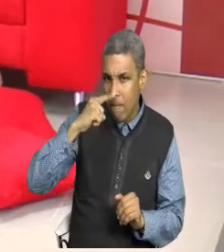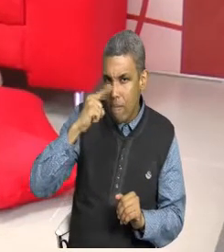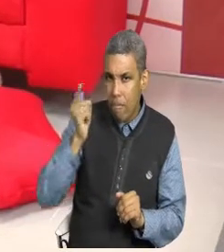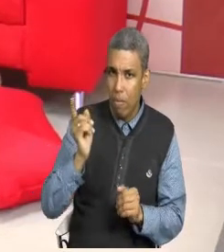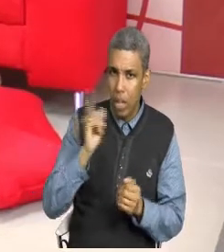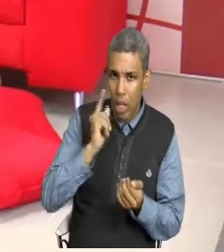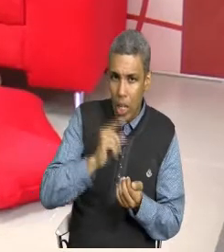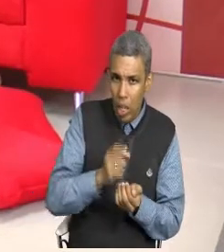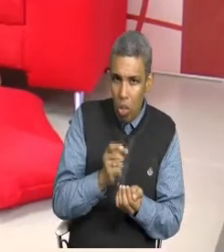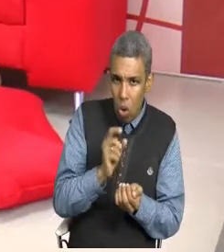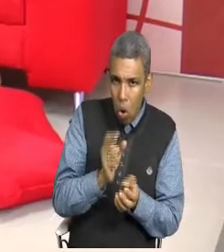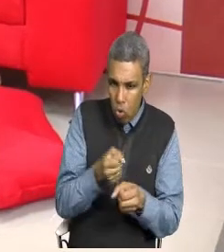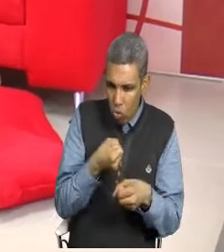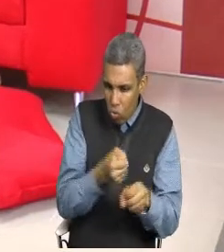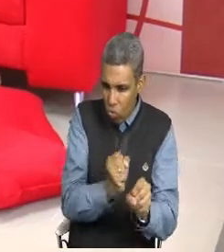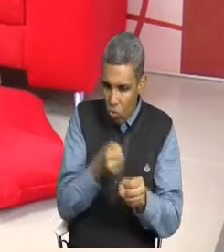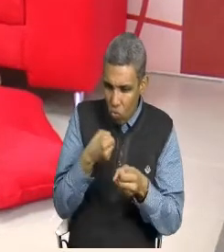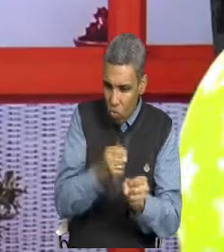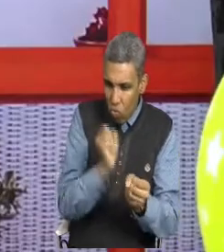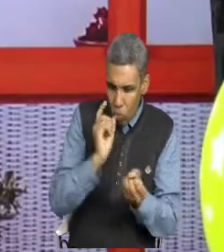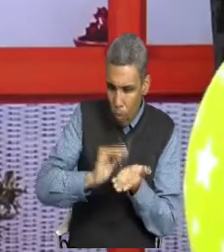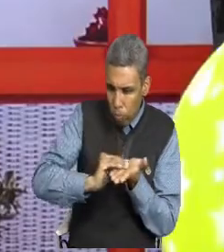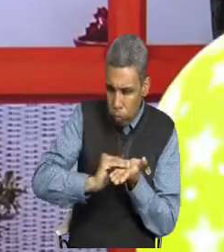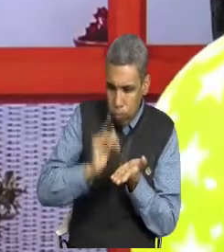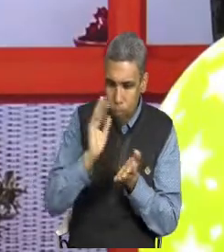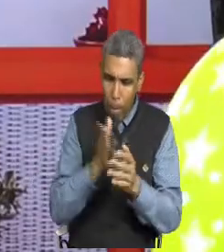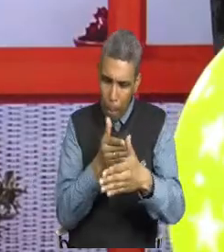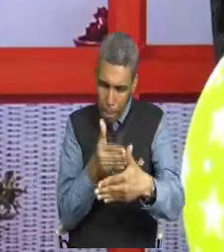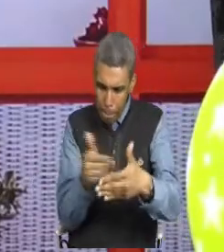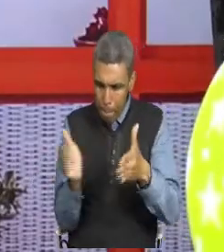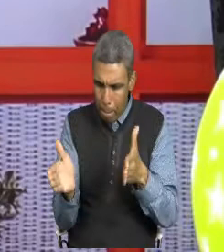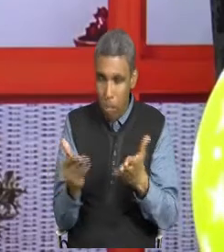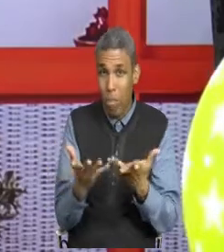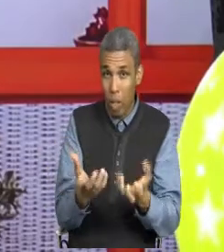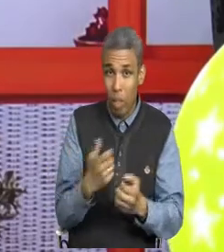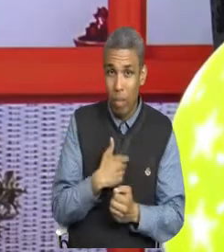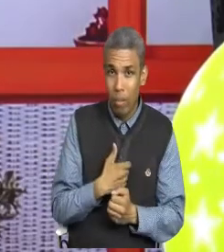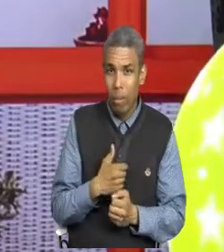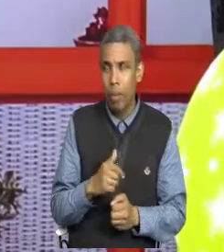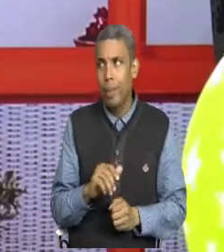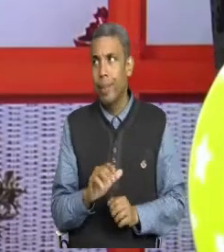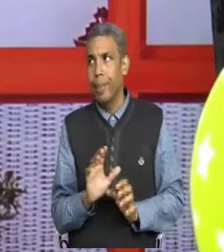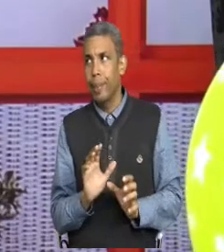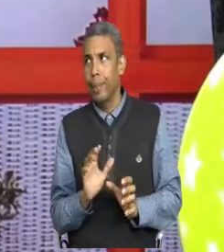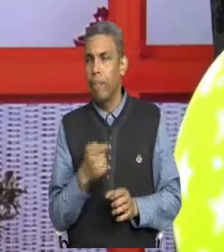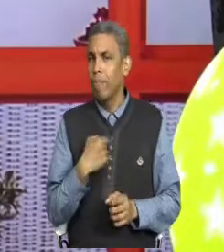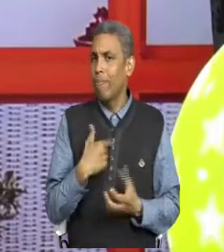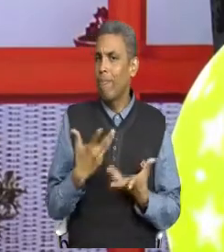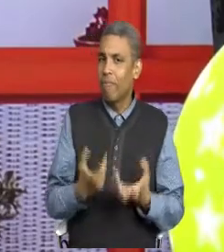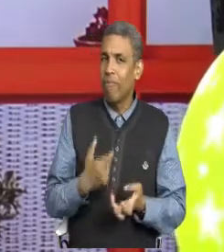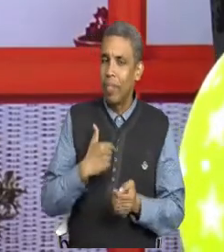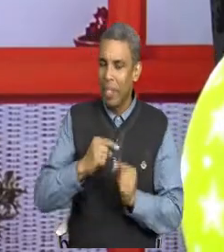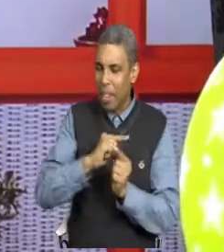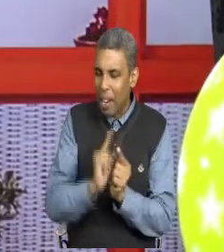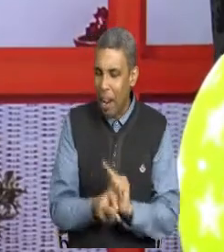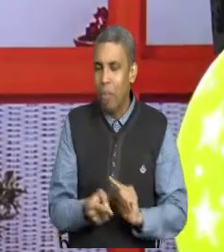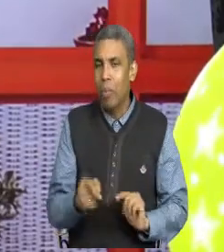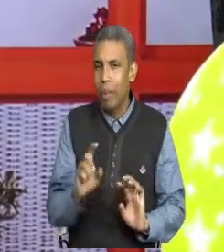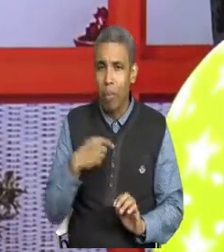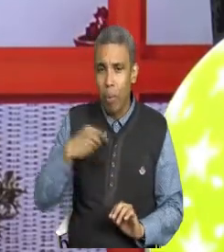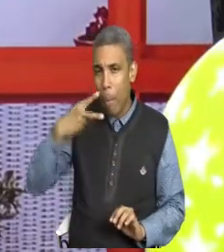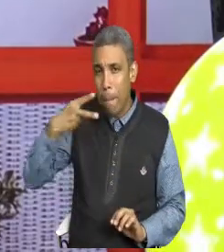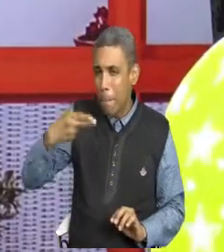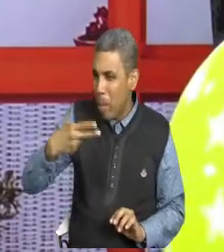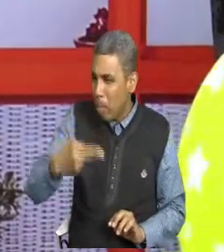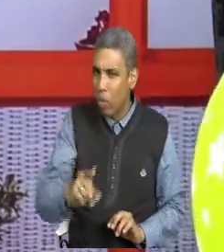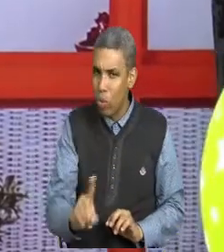ha funcionado? Apenas vamos a iniciar, pero confiamos en que sí, aparte de que asimismo estamos